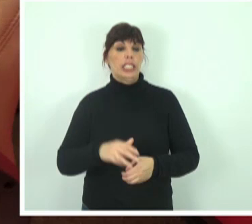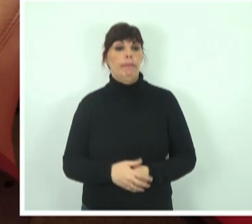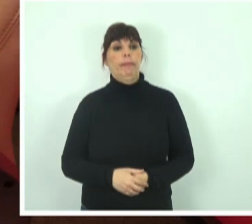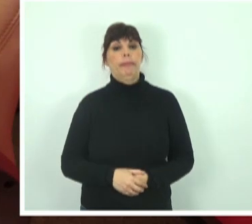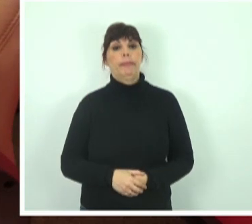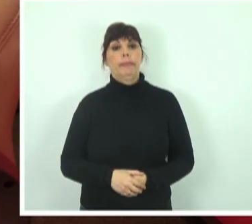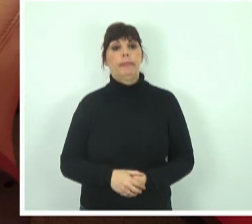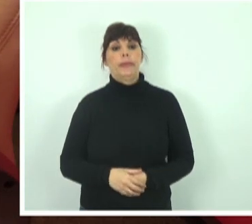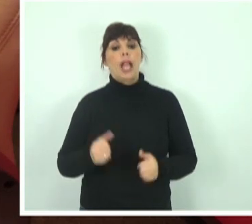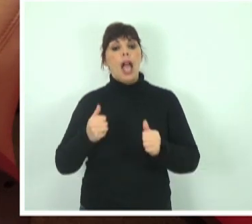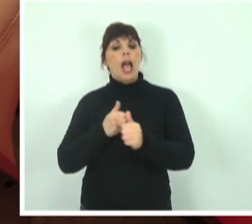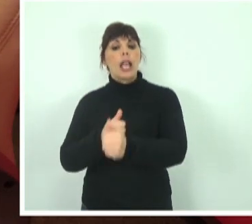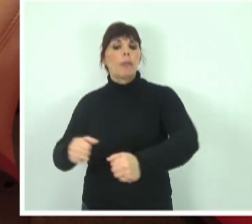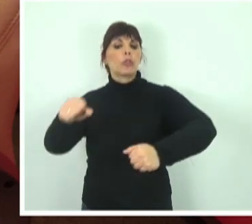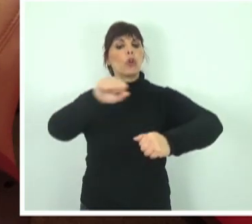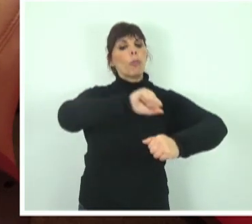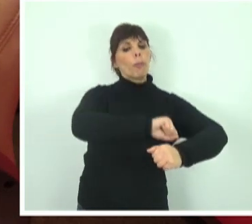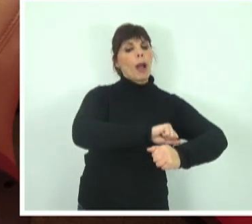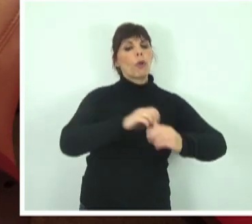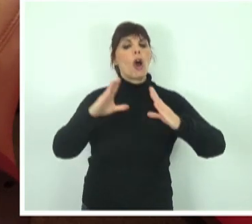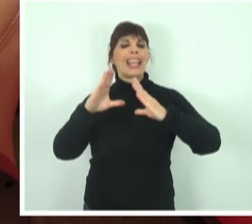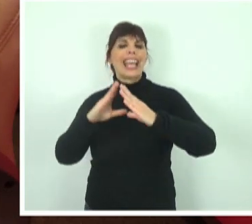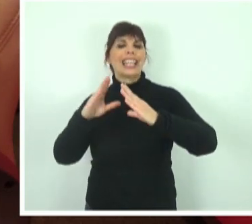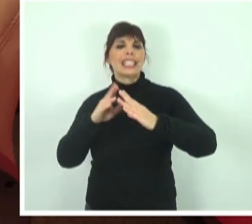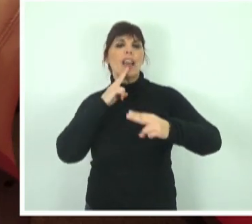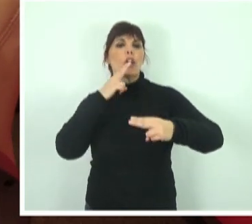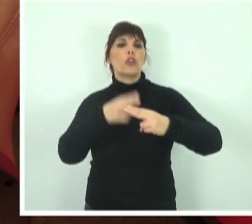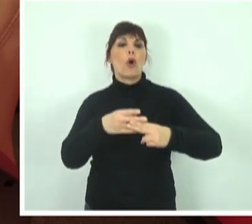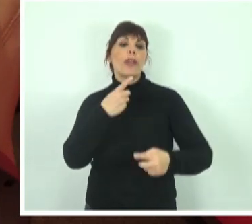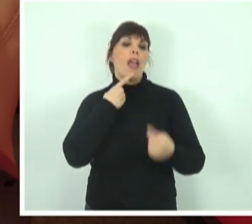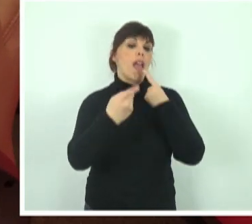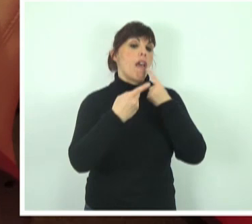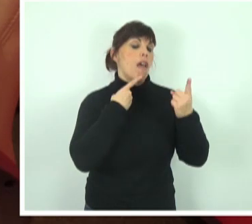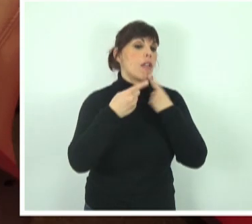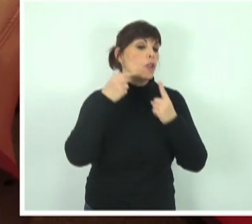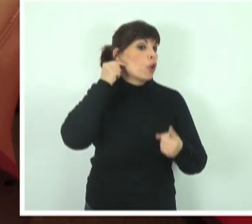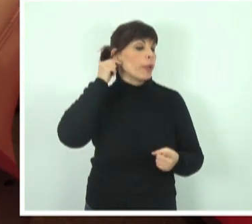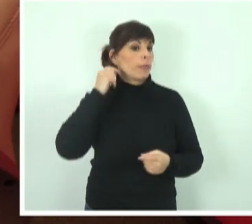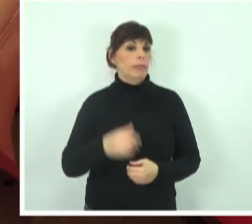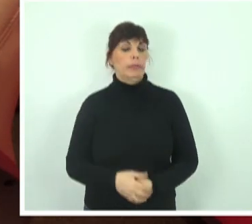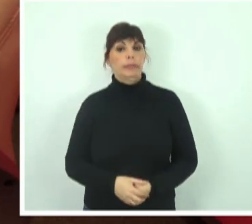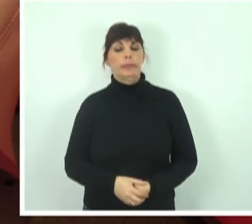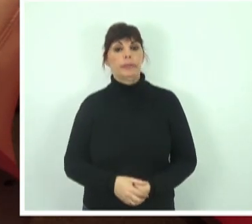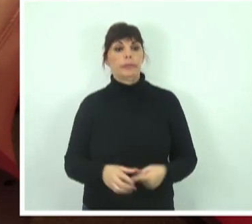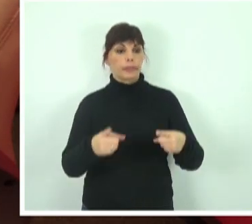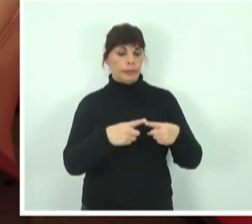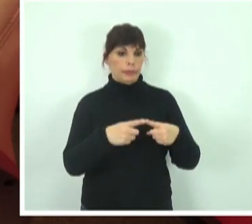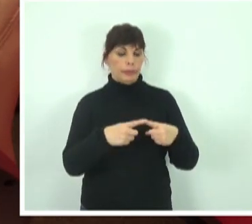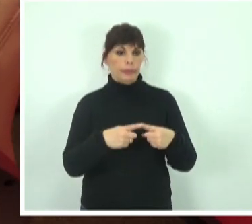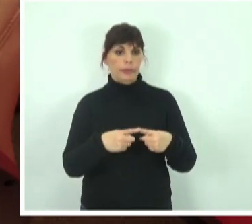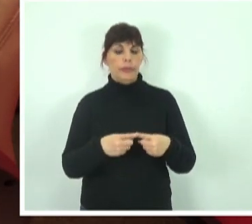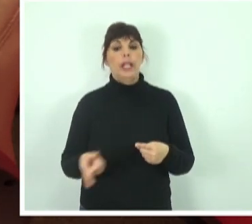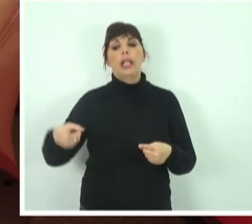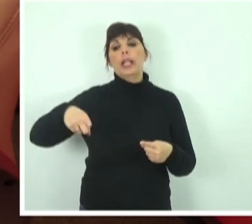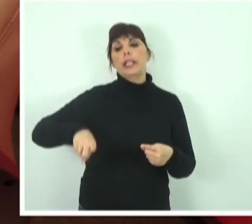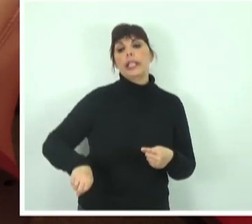el apóstol Pablo, le llama la novia. Luego también En la carta de